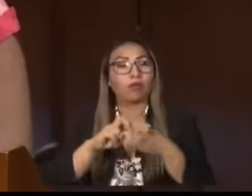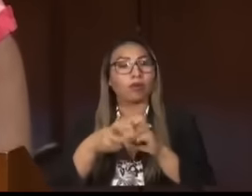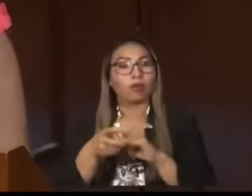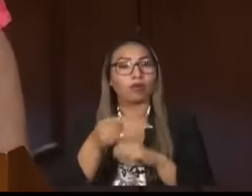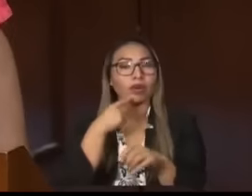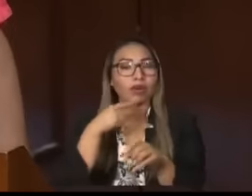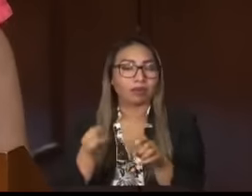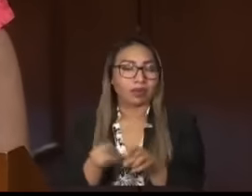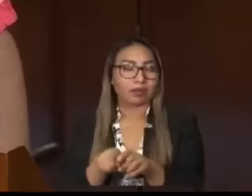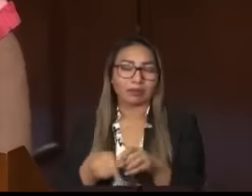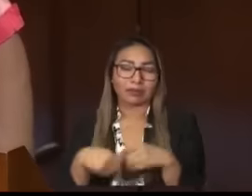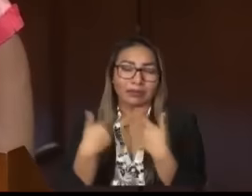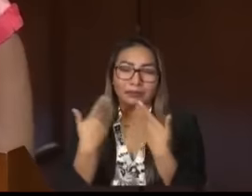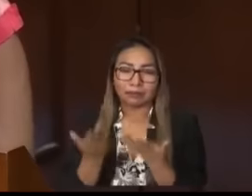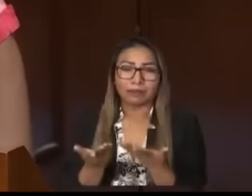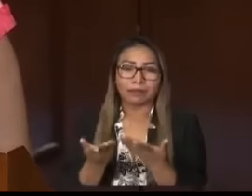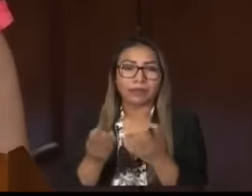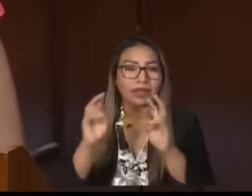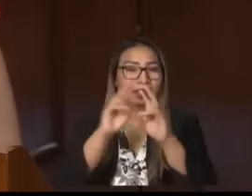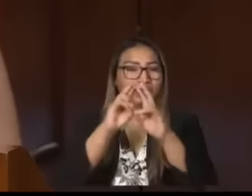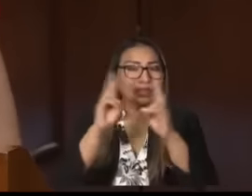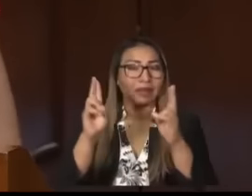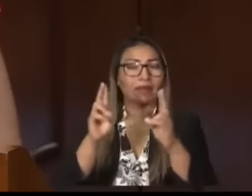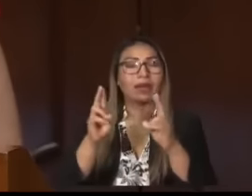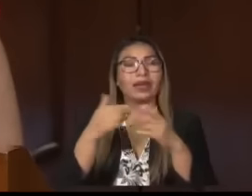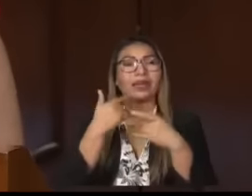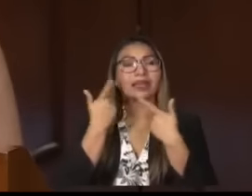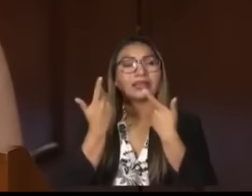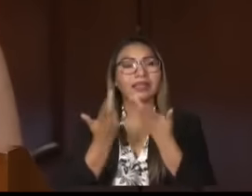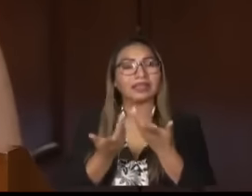más sensible que el tema de la mina.